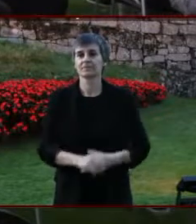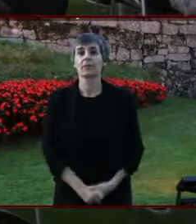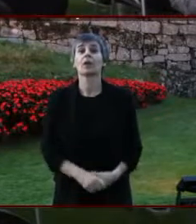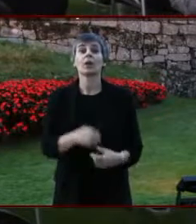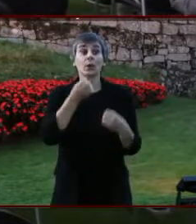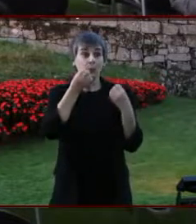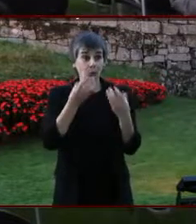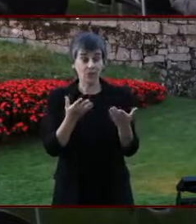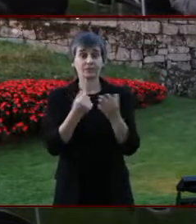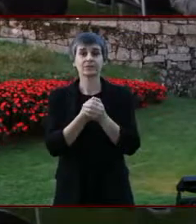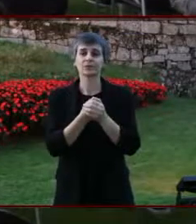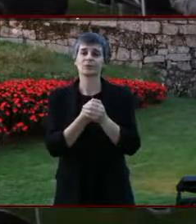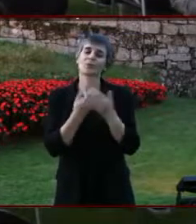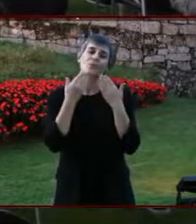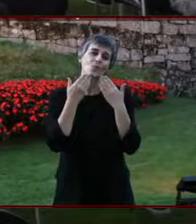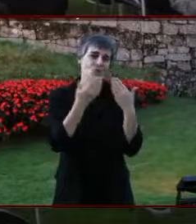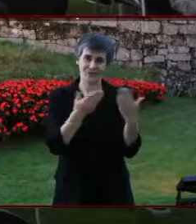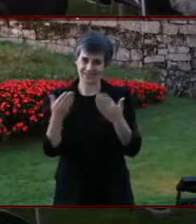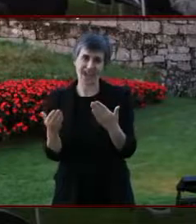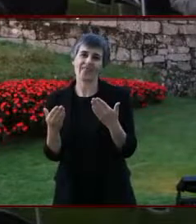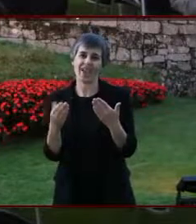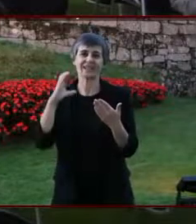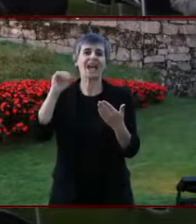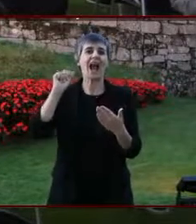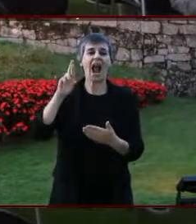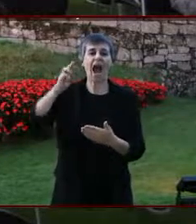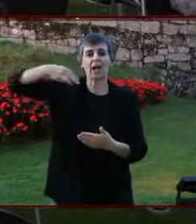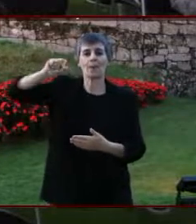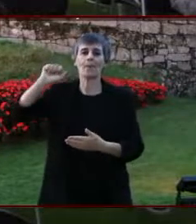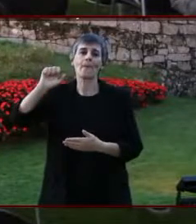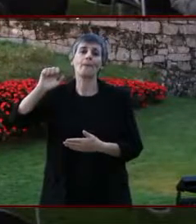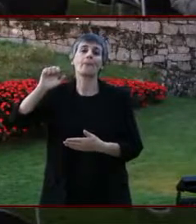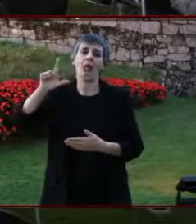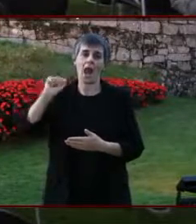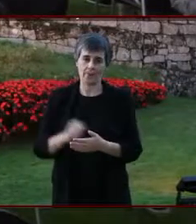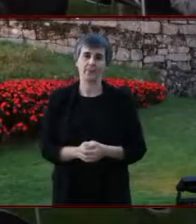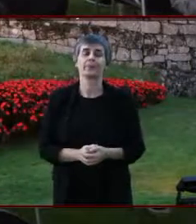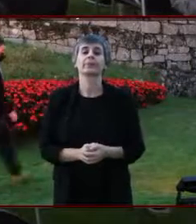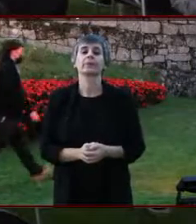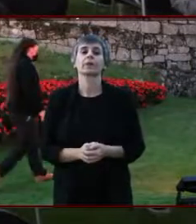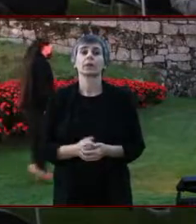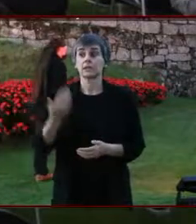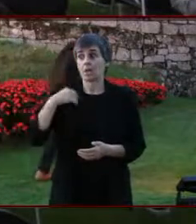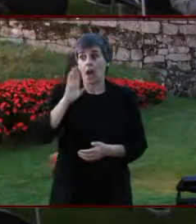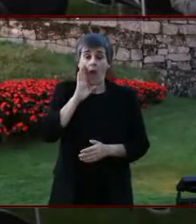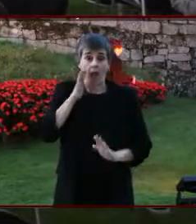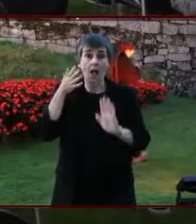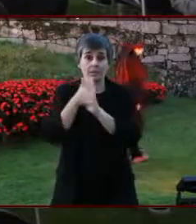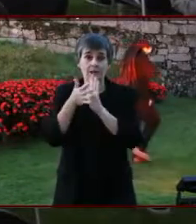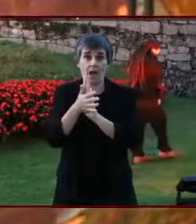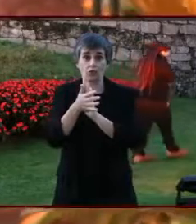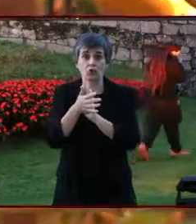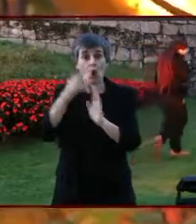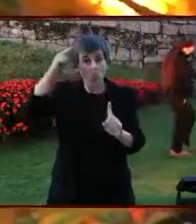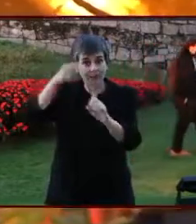Bueno, moitísimas grazas, Carmela, polas túas palabras. Como xa explicamos, o obxectivo